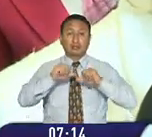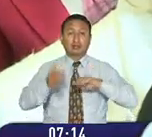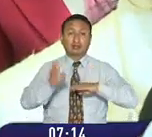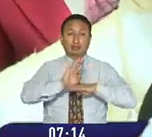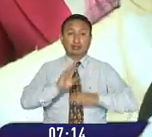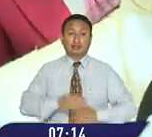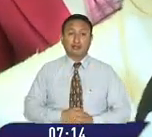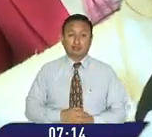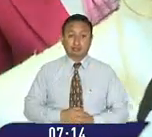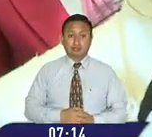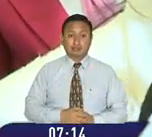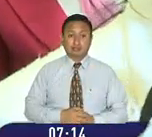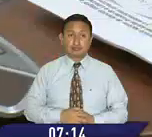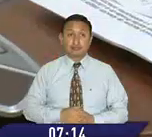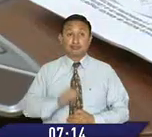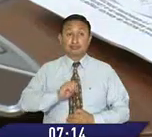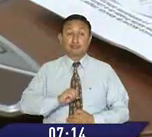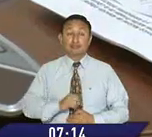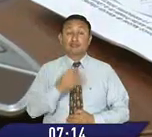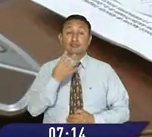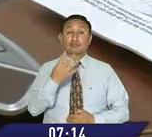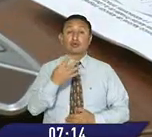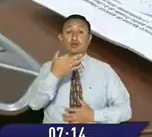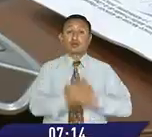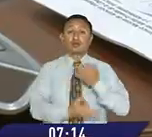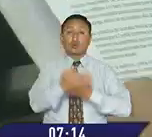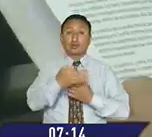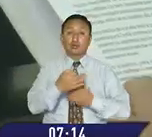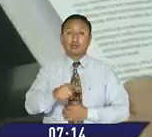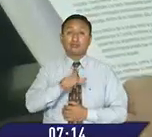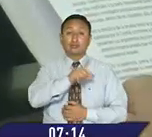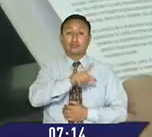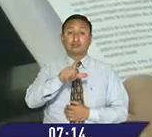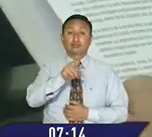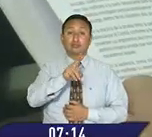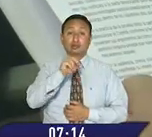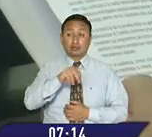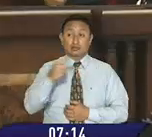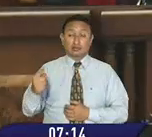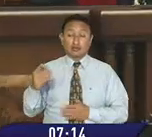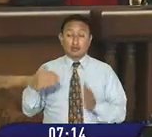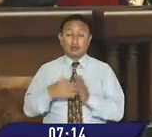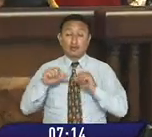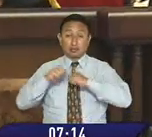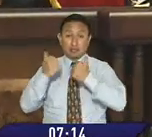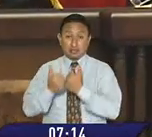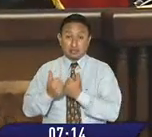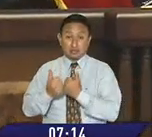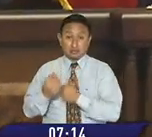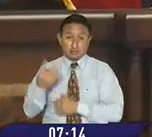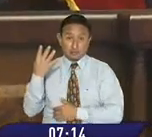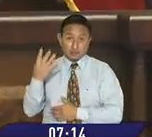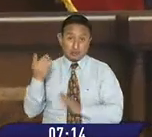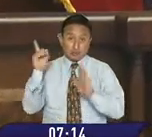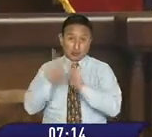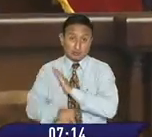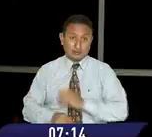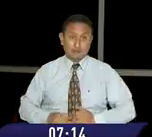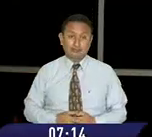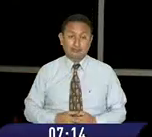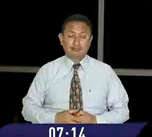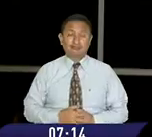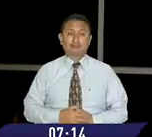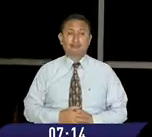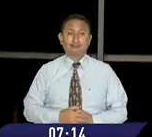En total son cuatro los procesos judiciales que Guadalupe Yori ha presentado contra los asambleístas, informó Valeria